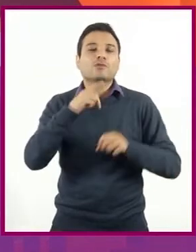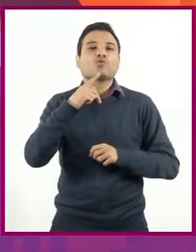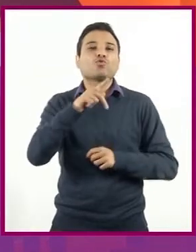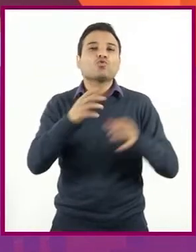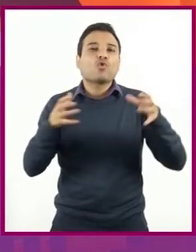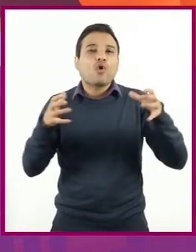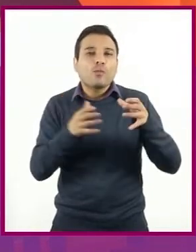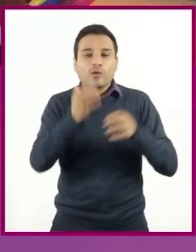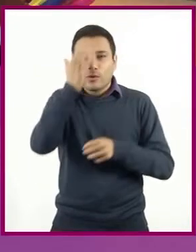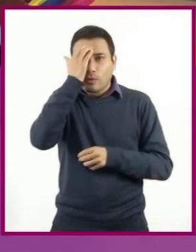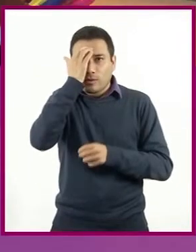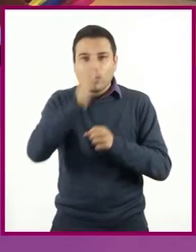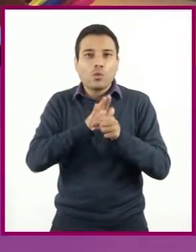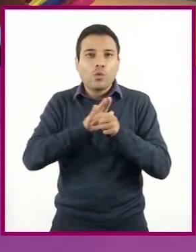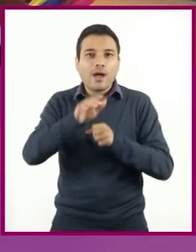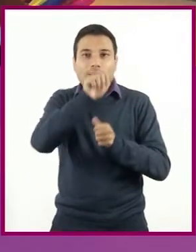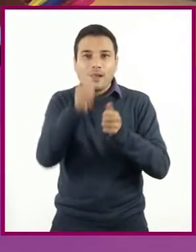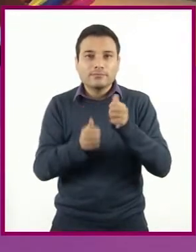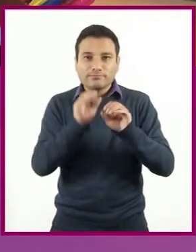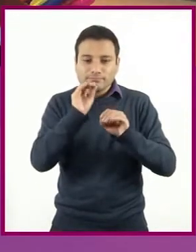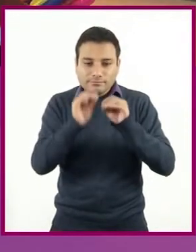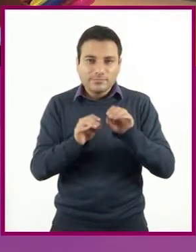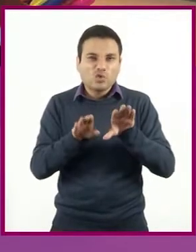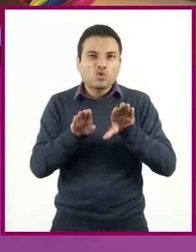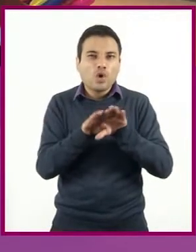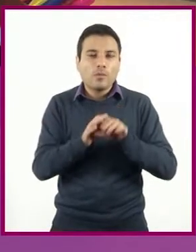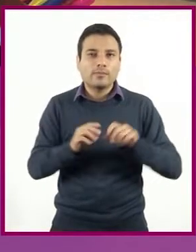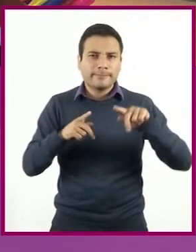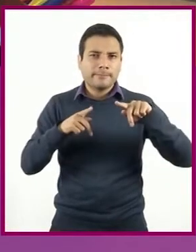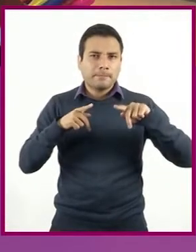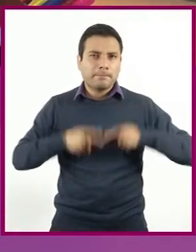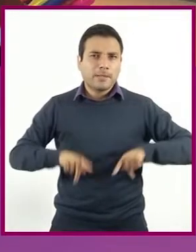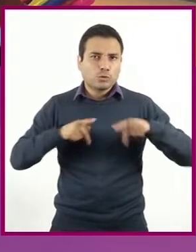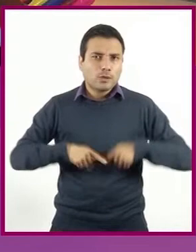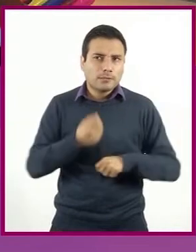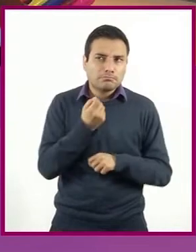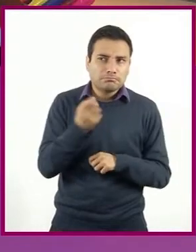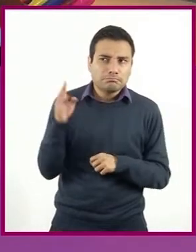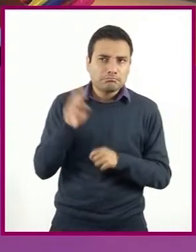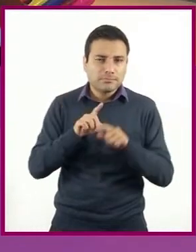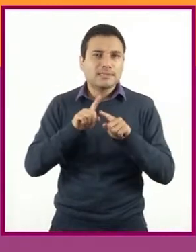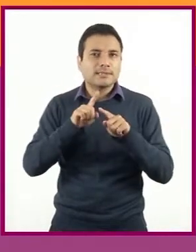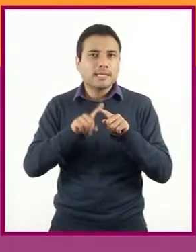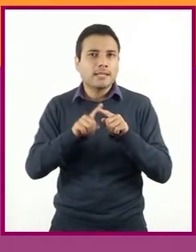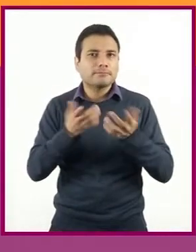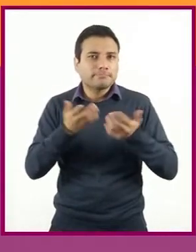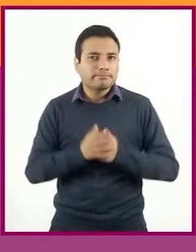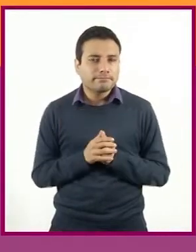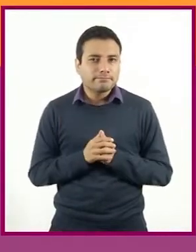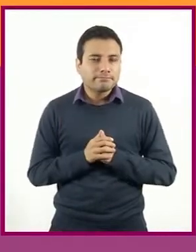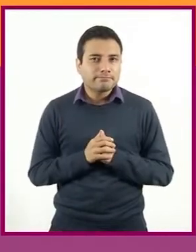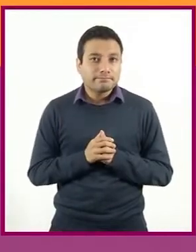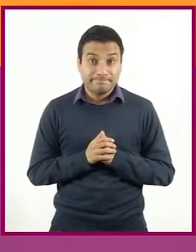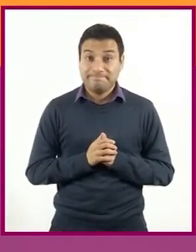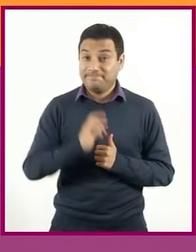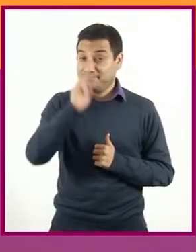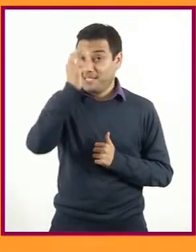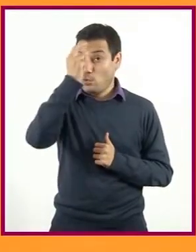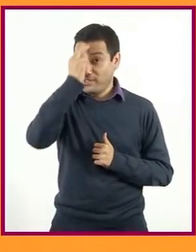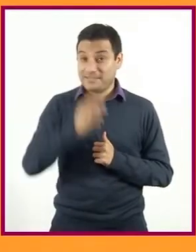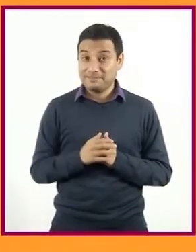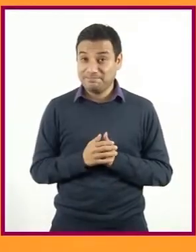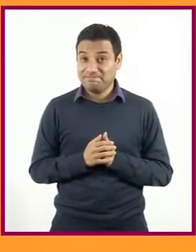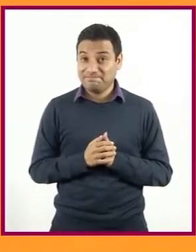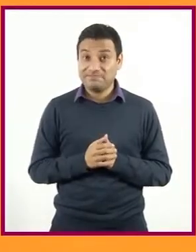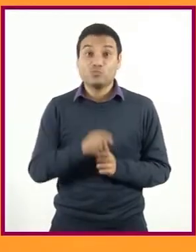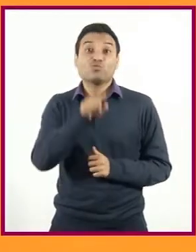una producción artística? ¿Qué personajes estuvieron involucrados en este hecho histórico? Recuerda que hasta un